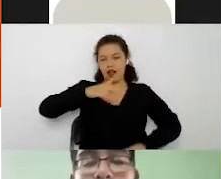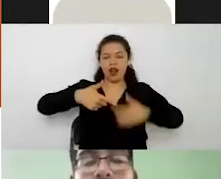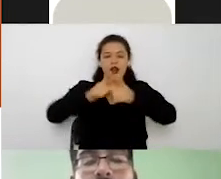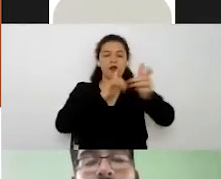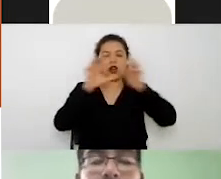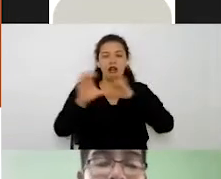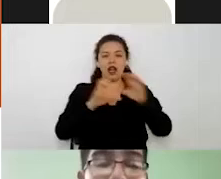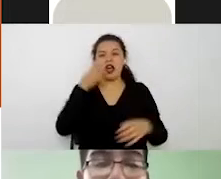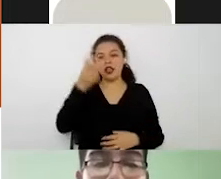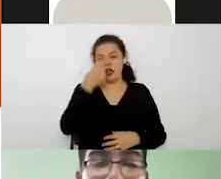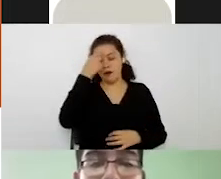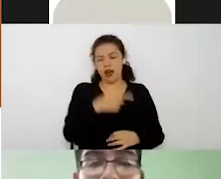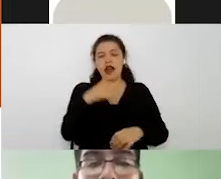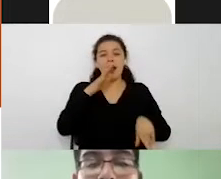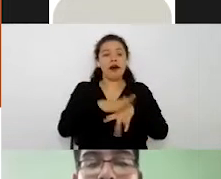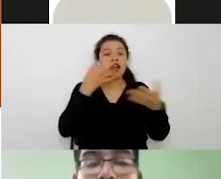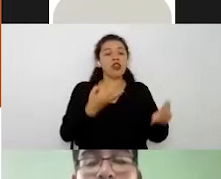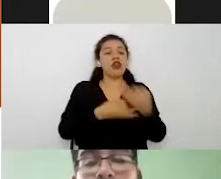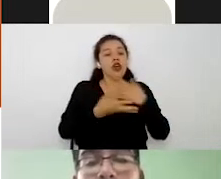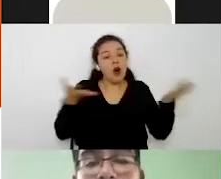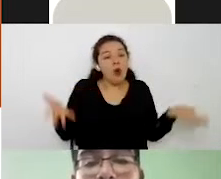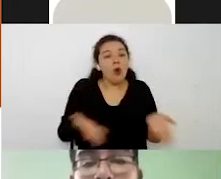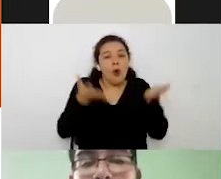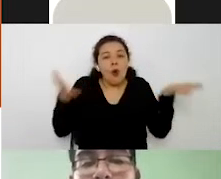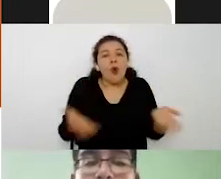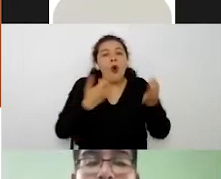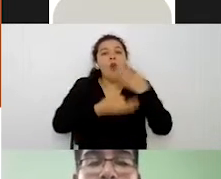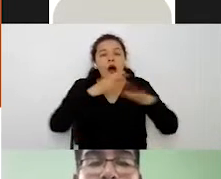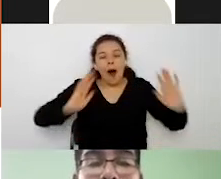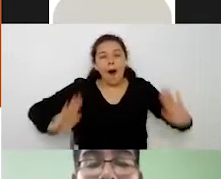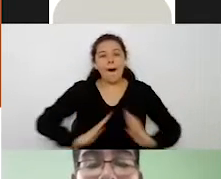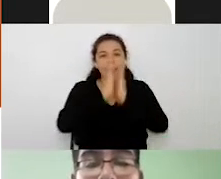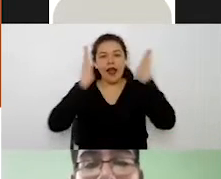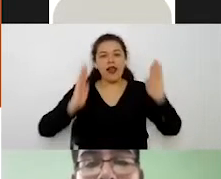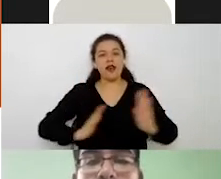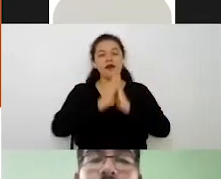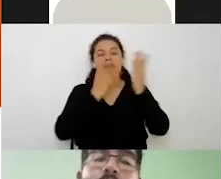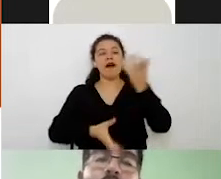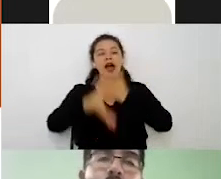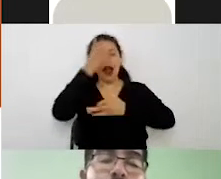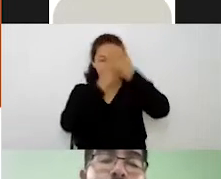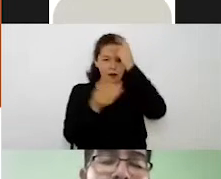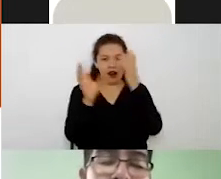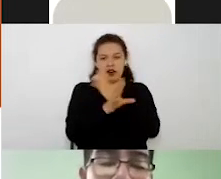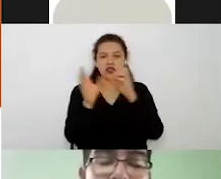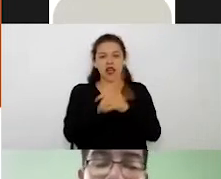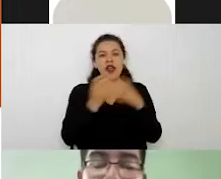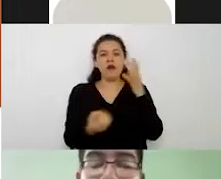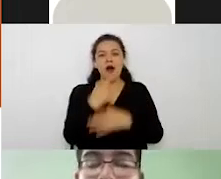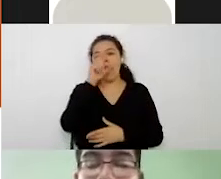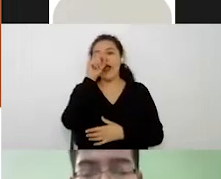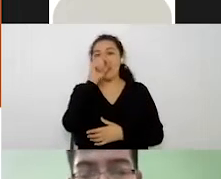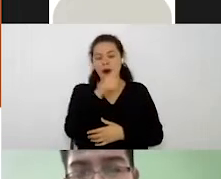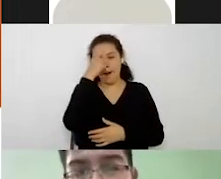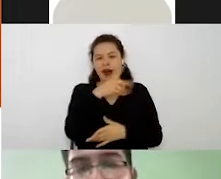el alentar a que todos estemos en constante participación y actualización de los conocimientos, como lo pueden ser este tipo